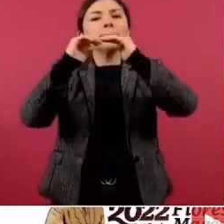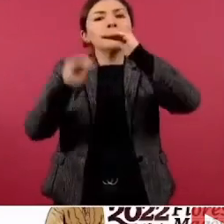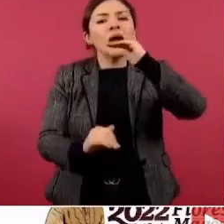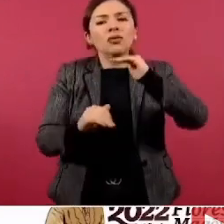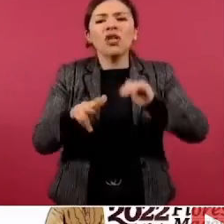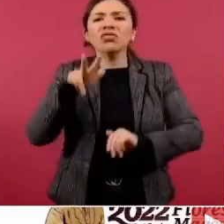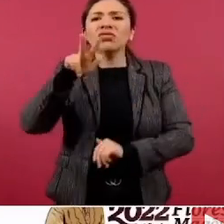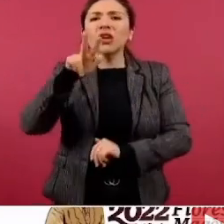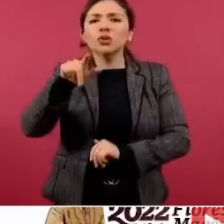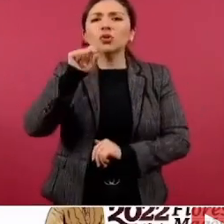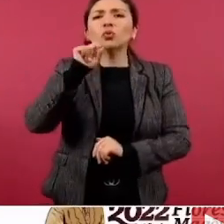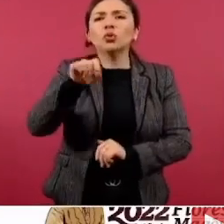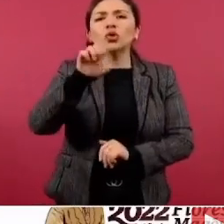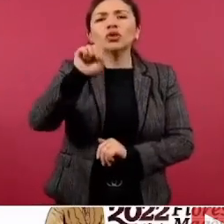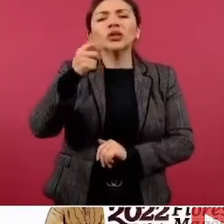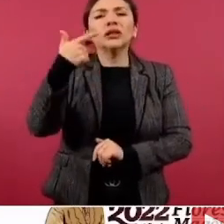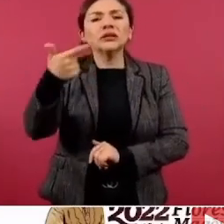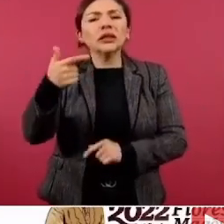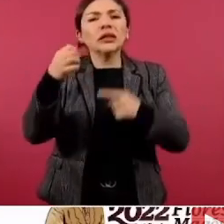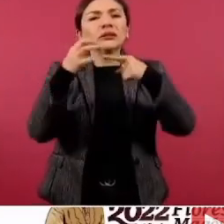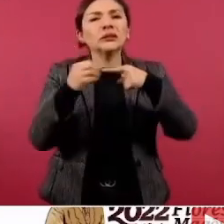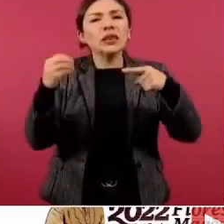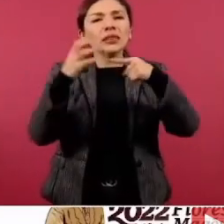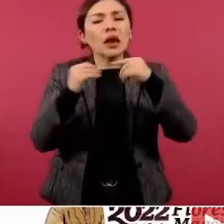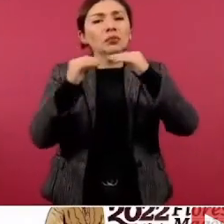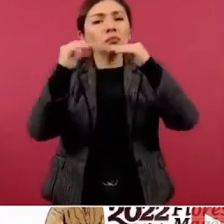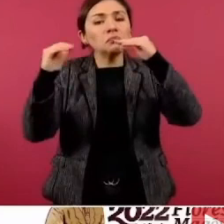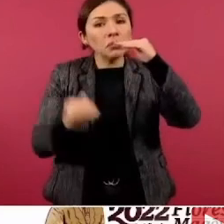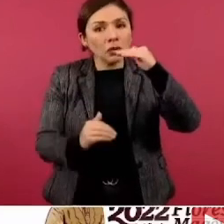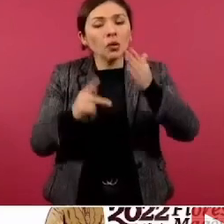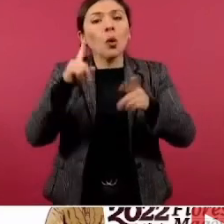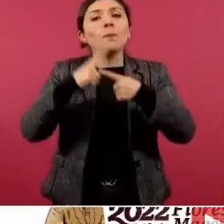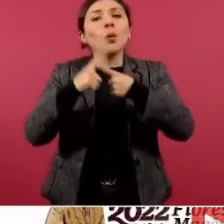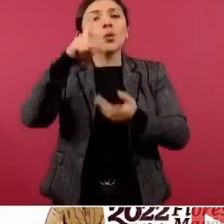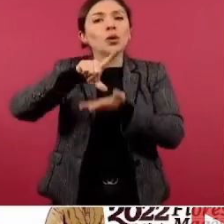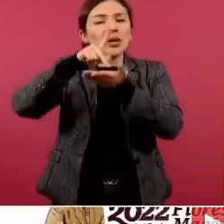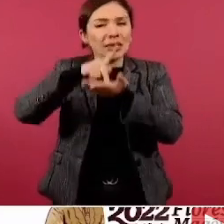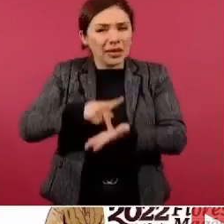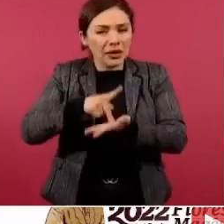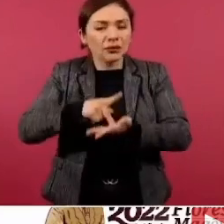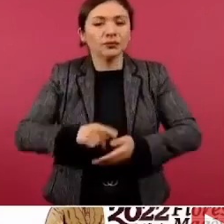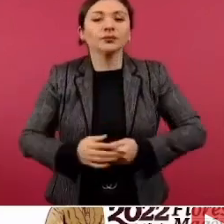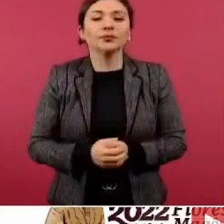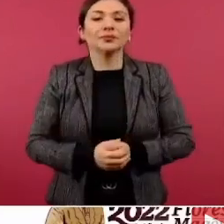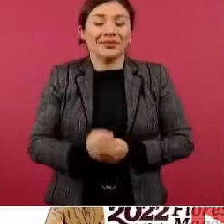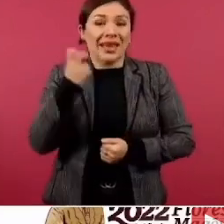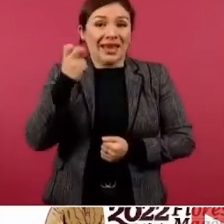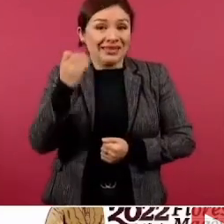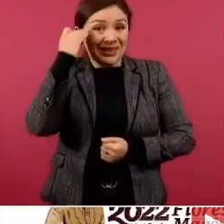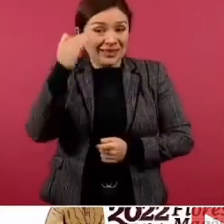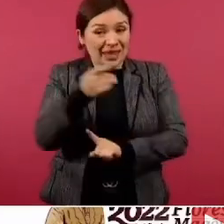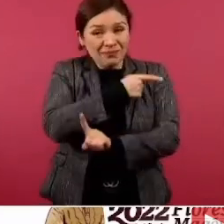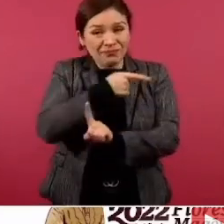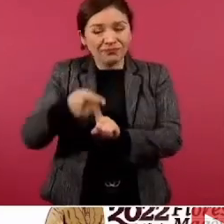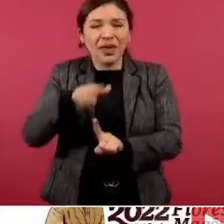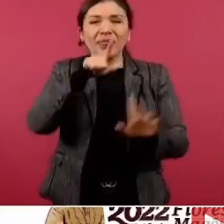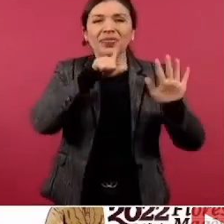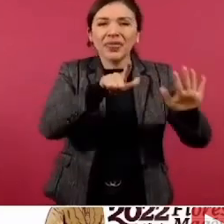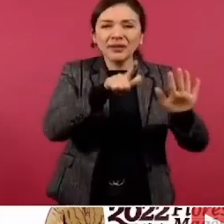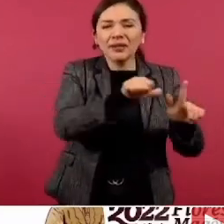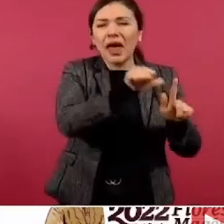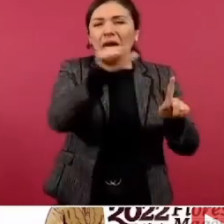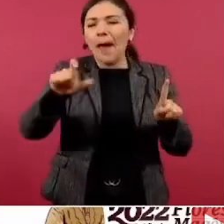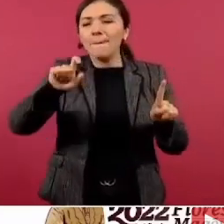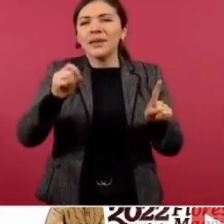de 18 pesos con 67 centavos por kilo. En este periodo comprendido del 17 al 23